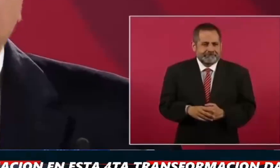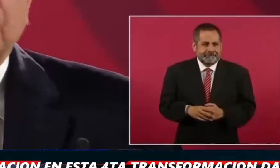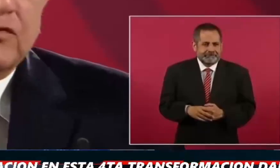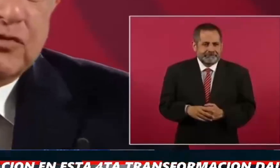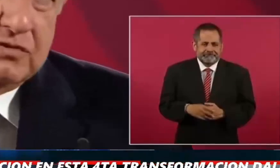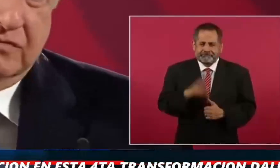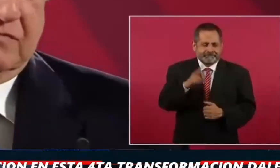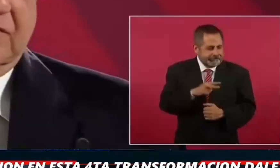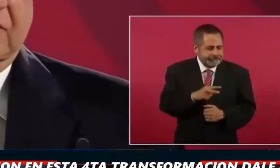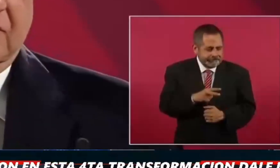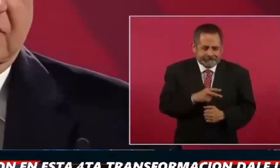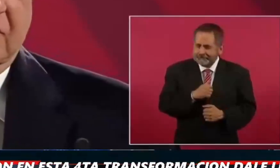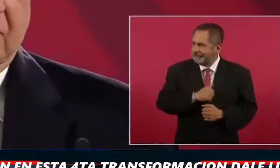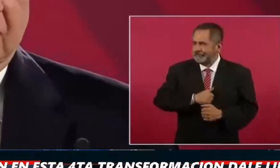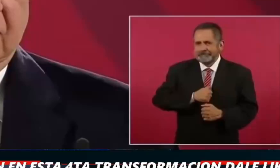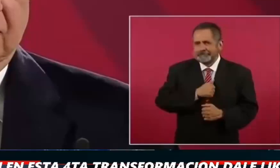Lo lamento